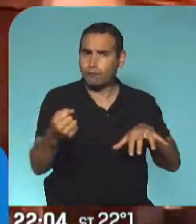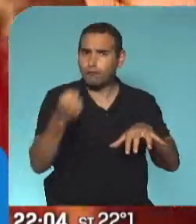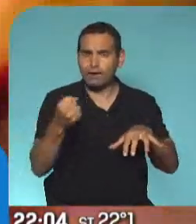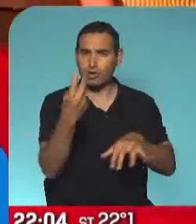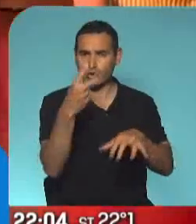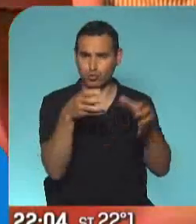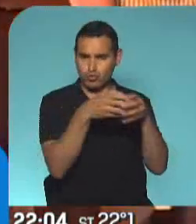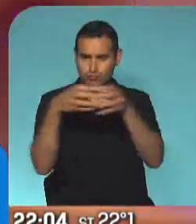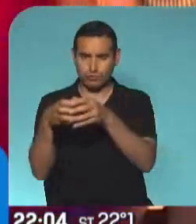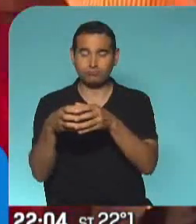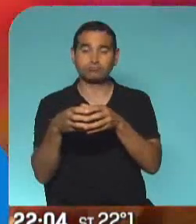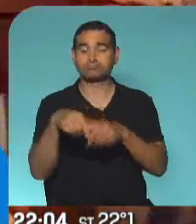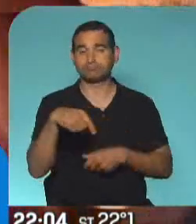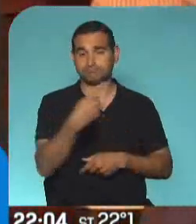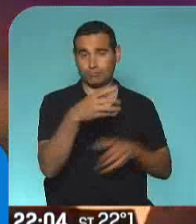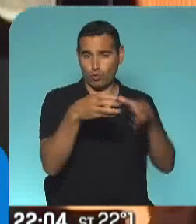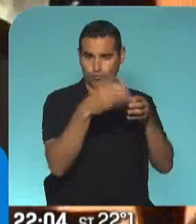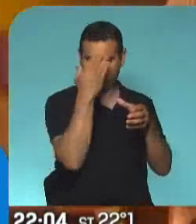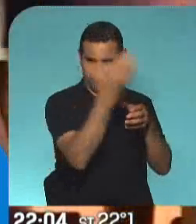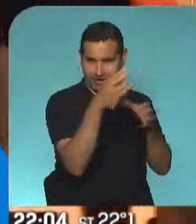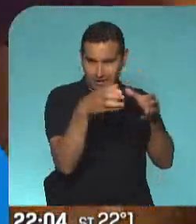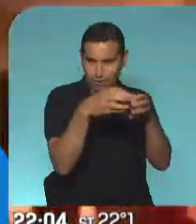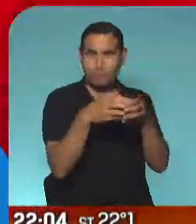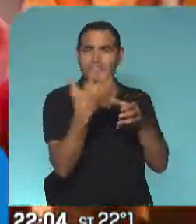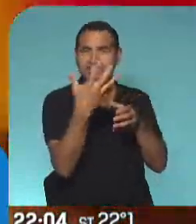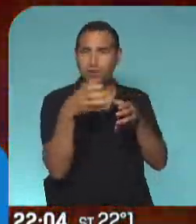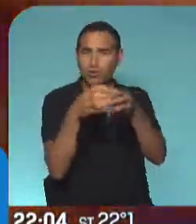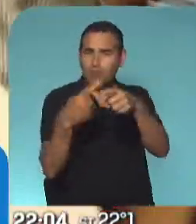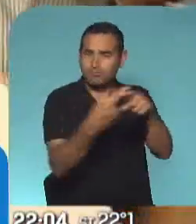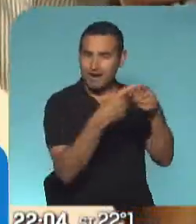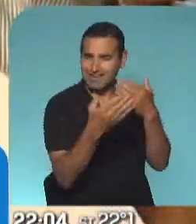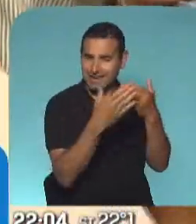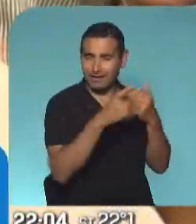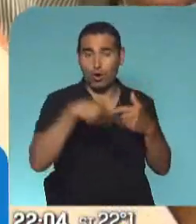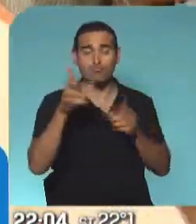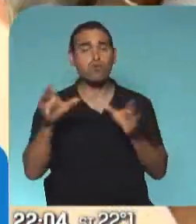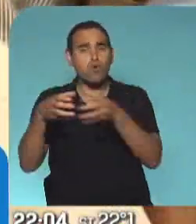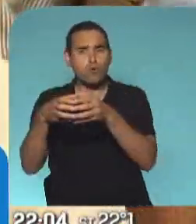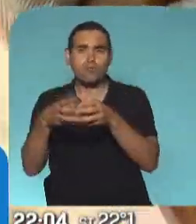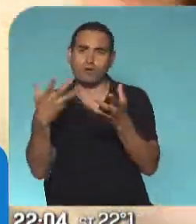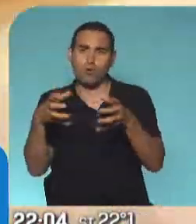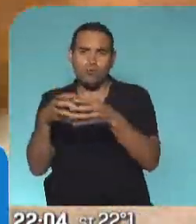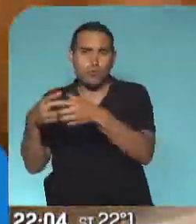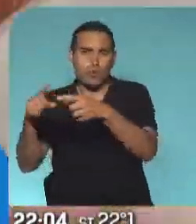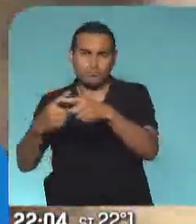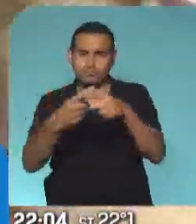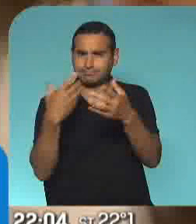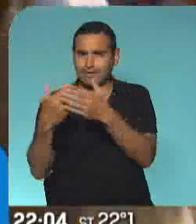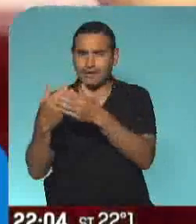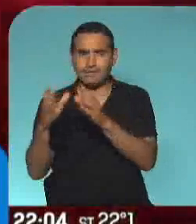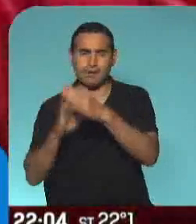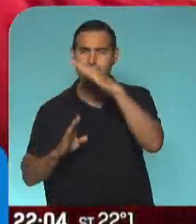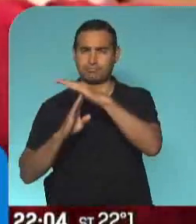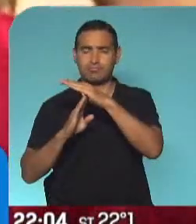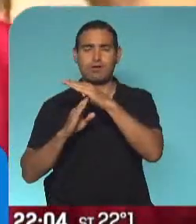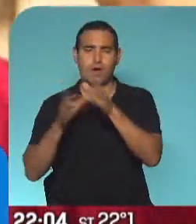grandes alianzas. Por un lado, el Frente Amplio aliado con 5 partidos de izquierda y por otro, una gran coalición de derecha encabezada por el